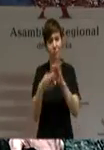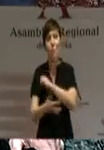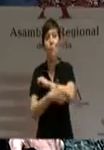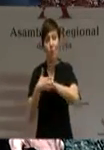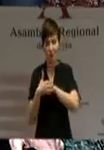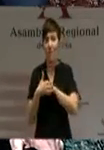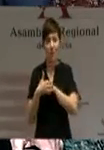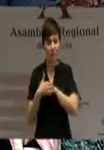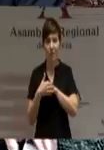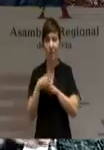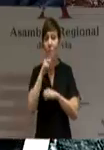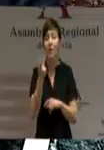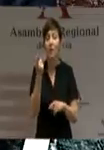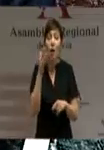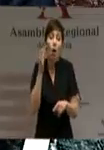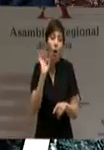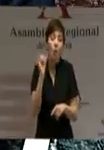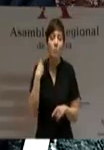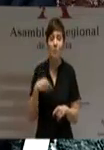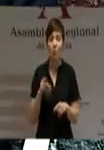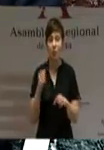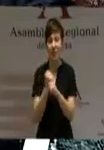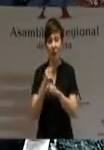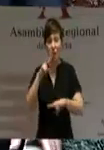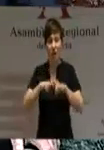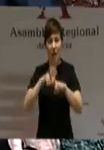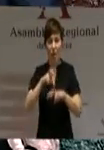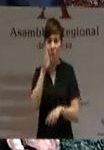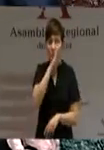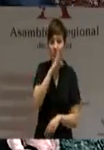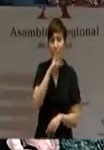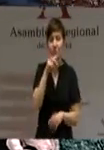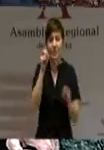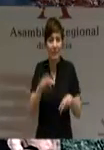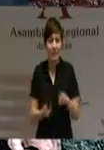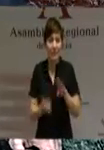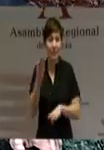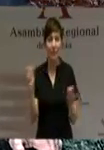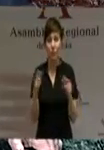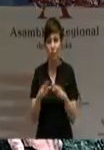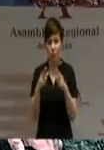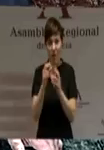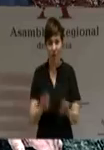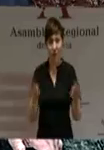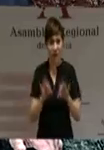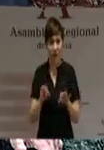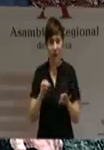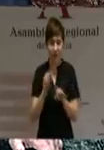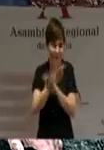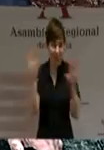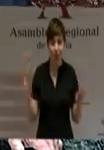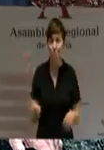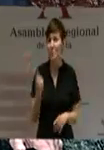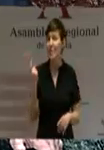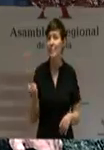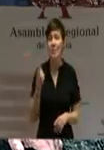en la economía sumergida sin derechos laborales algunos. Problemas reales y concretos, señor Garre, son los de miles de ciudadanos